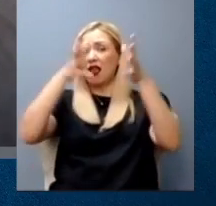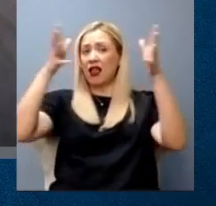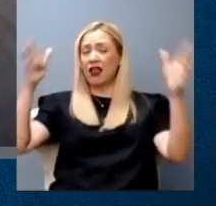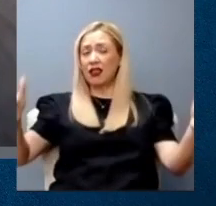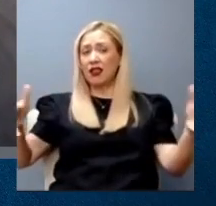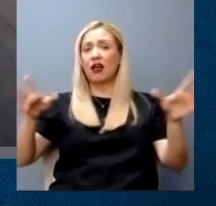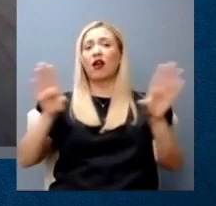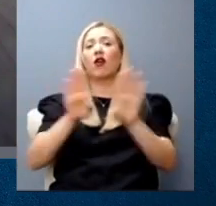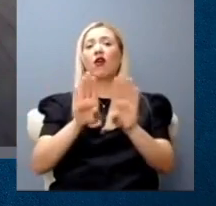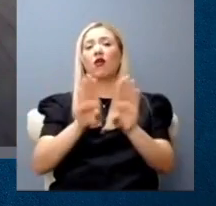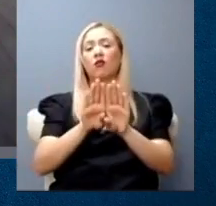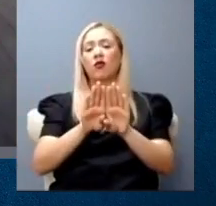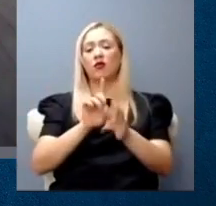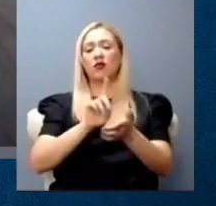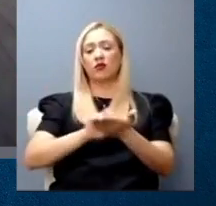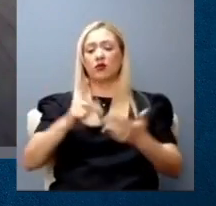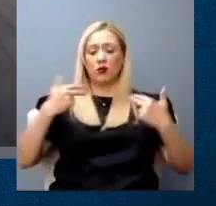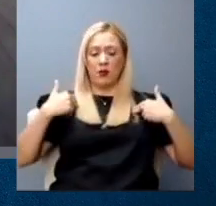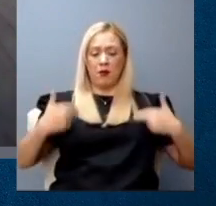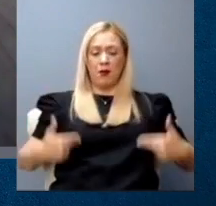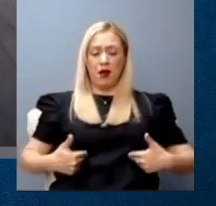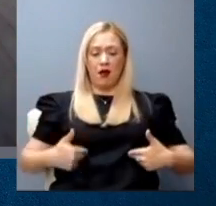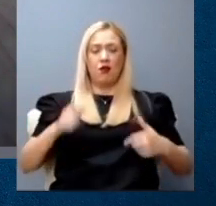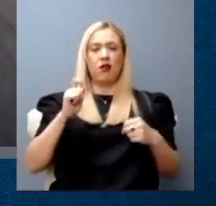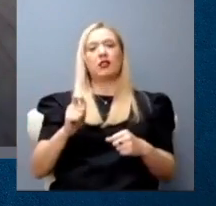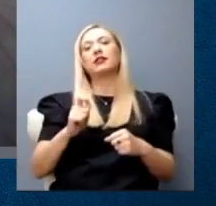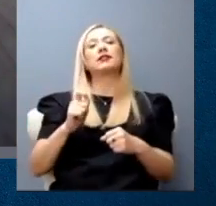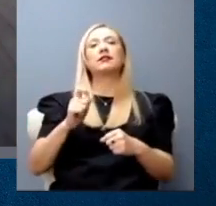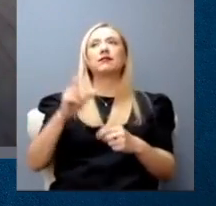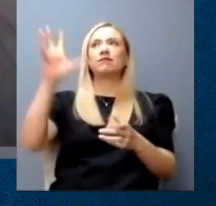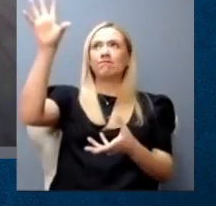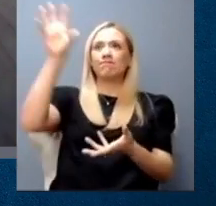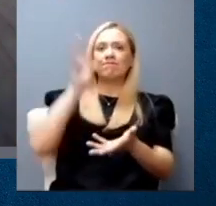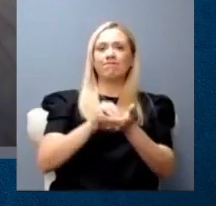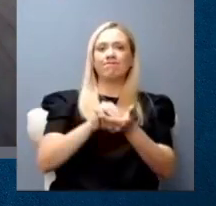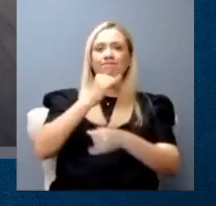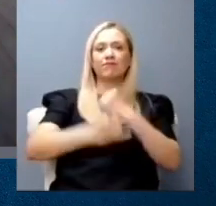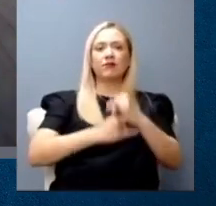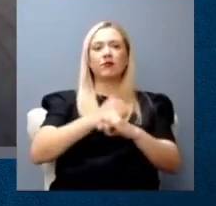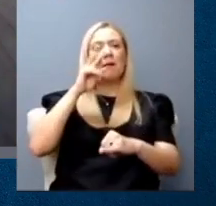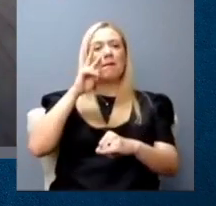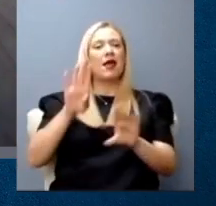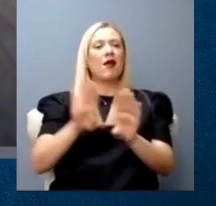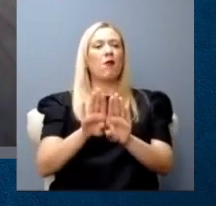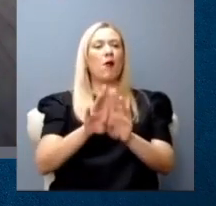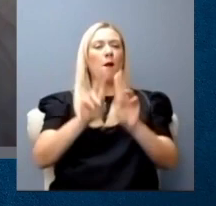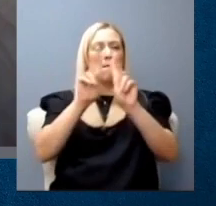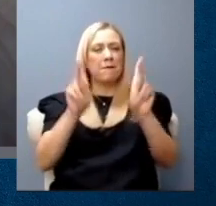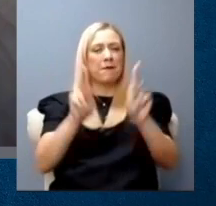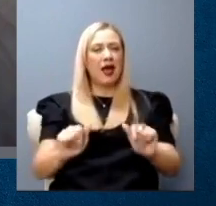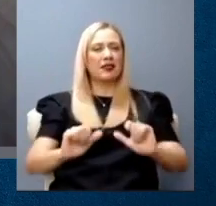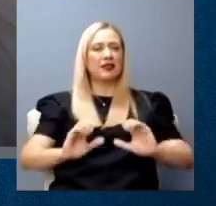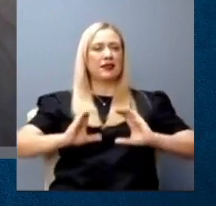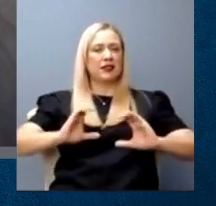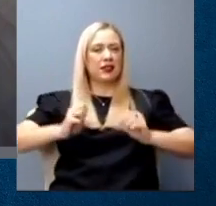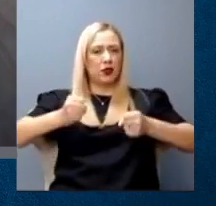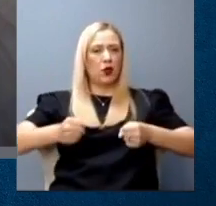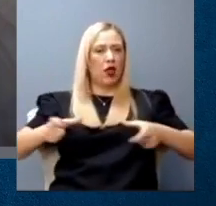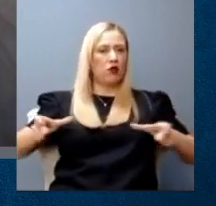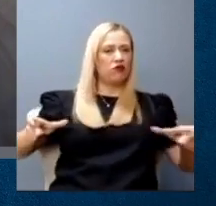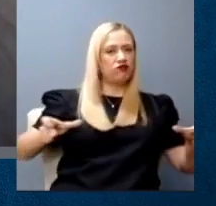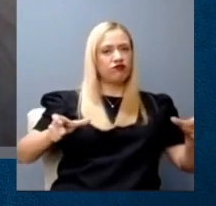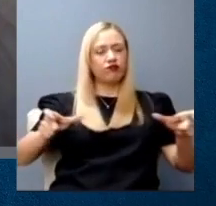humanos, porque si bien los temas de seguridad y paz se han estado trabajando pues desde que el